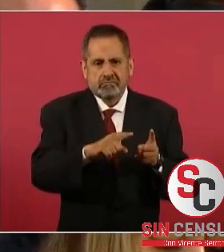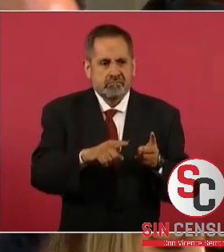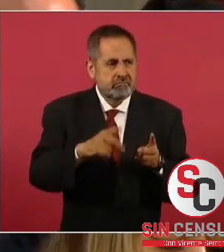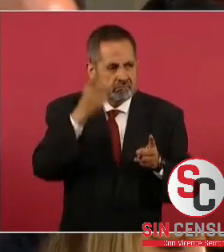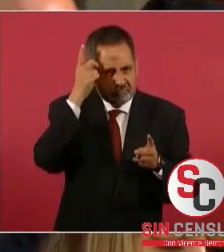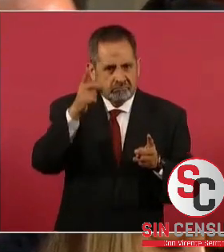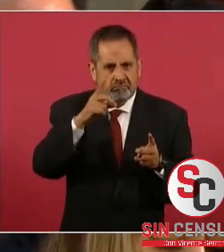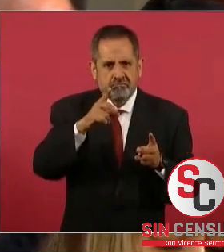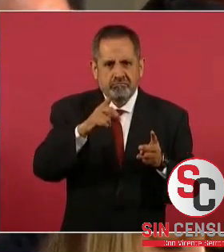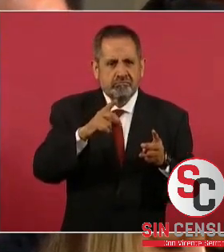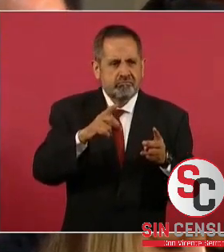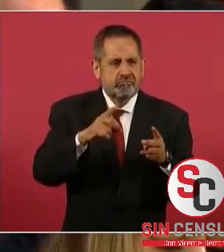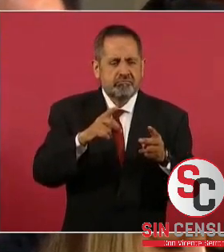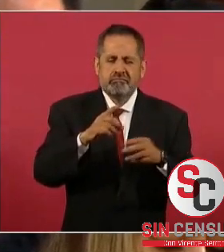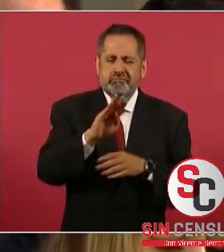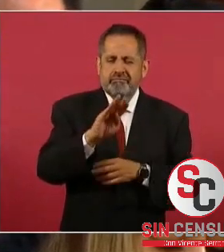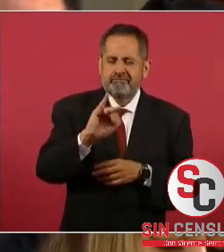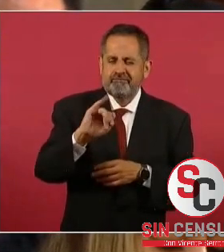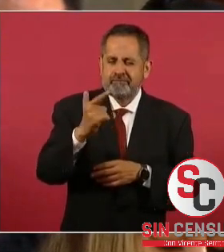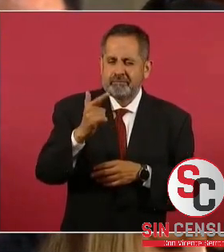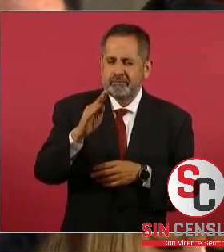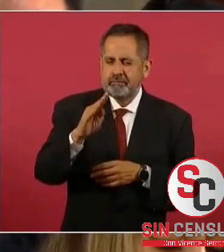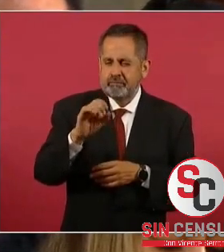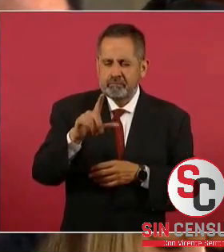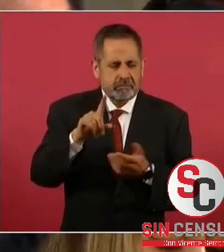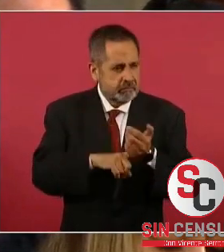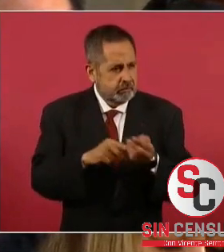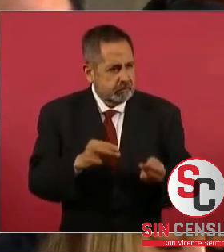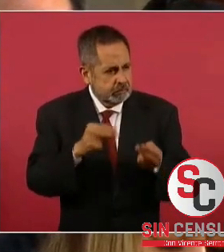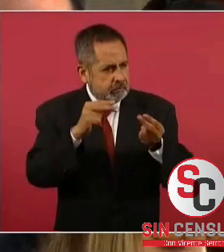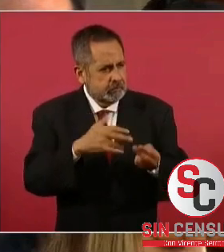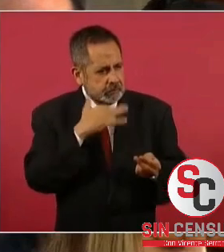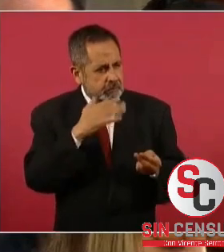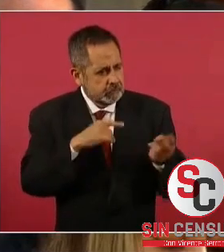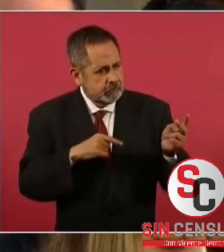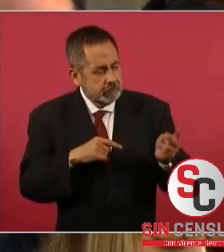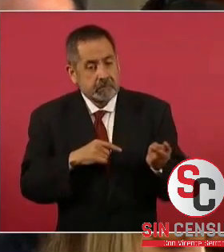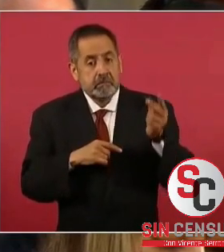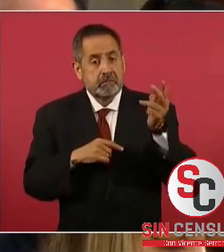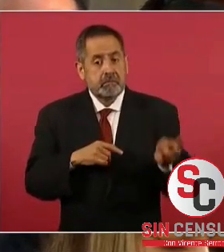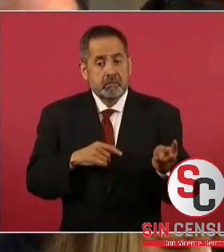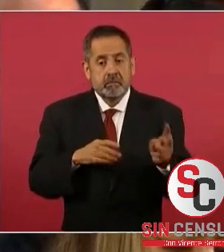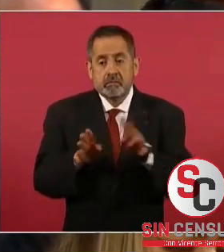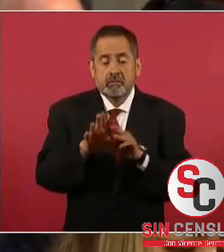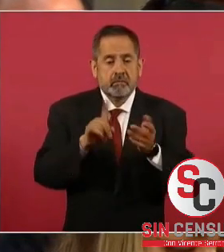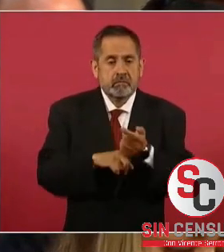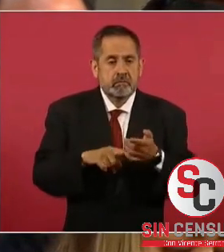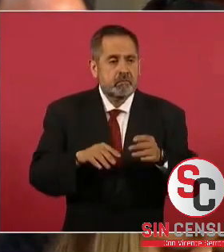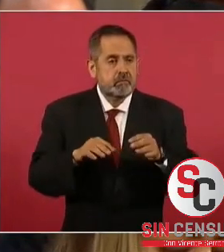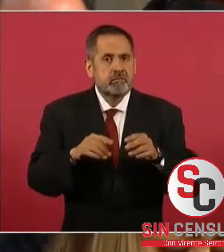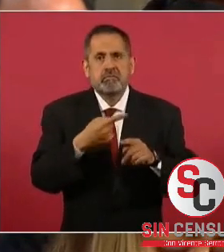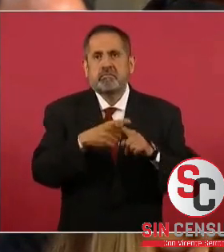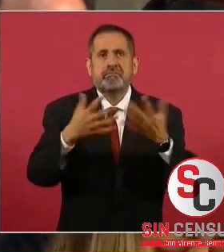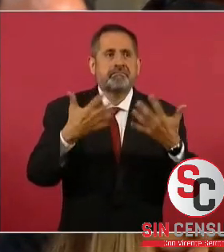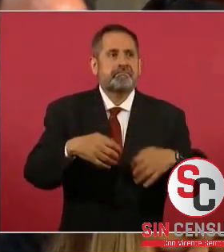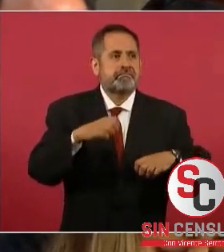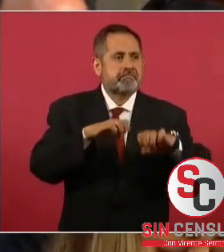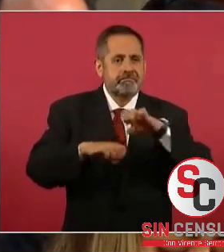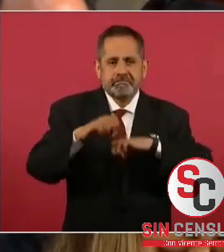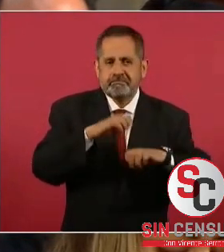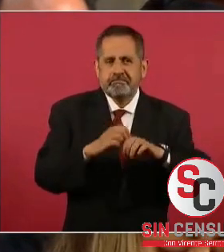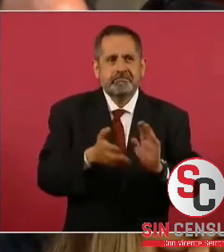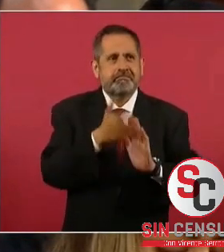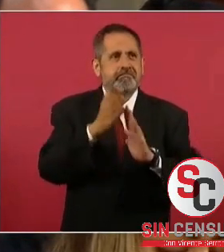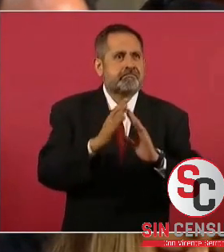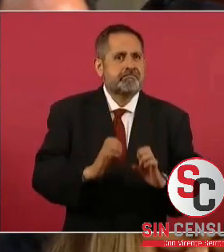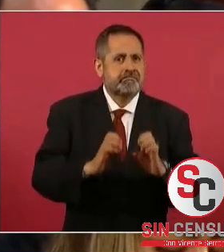de esta cadena Big Bola. Además, se da ejemplo del manejo de inmobiliarias, que es otra área vulnerable